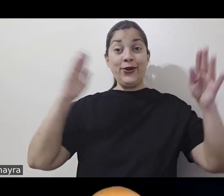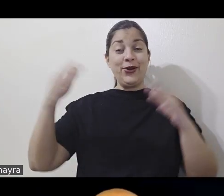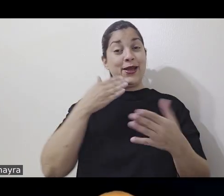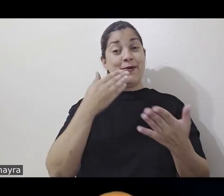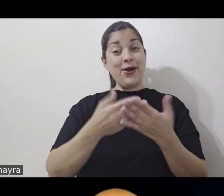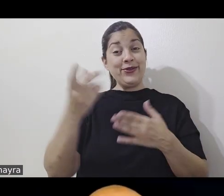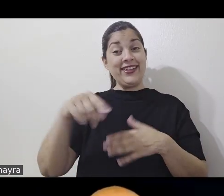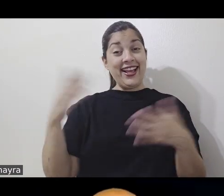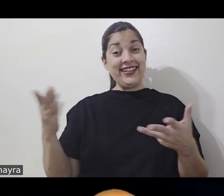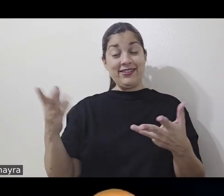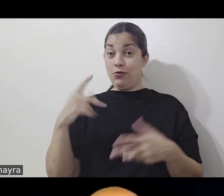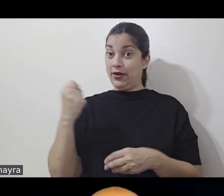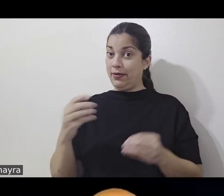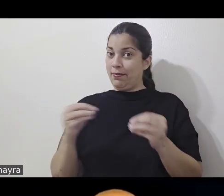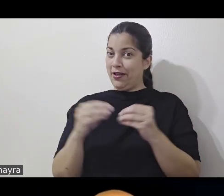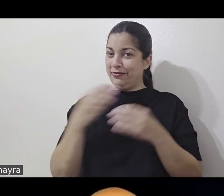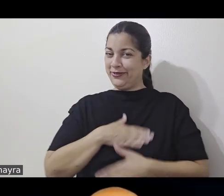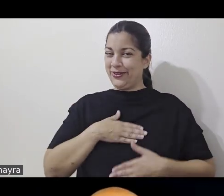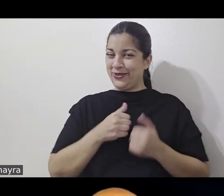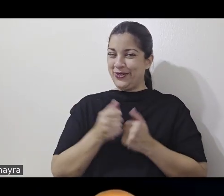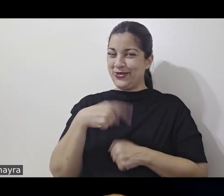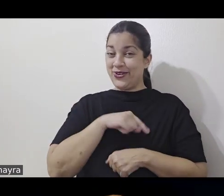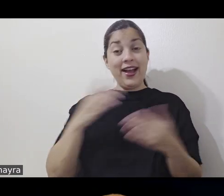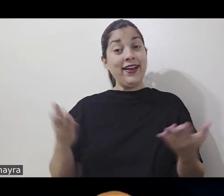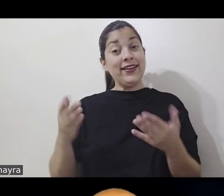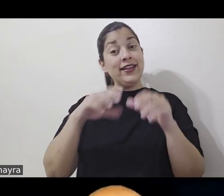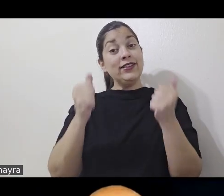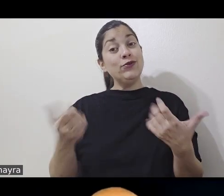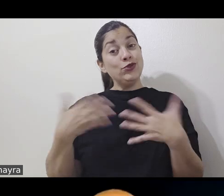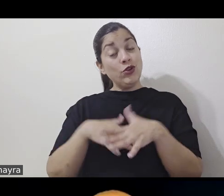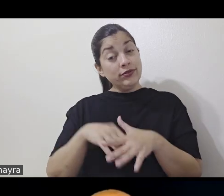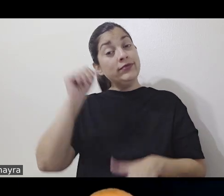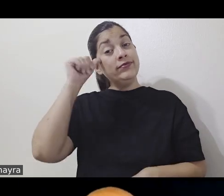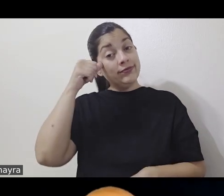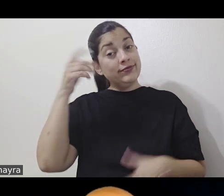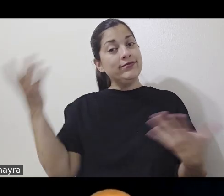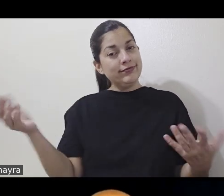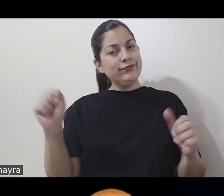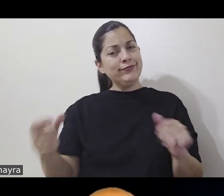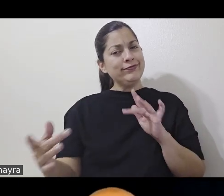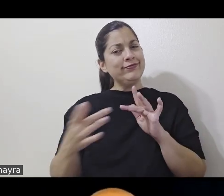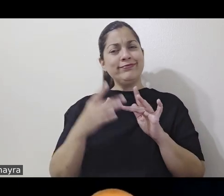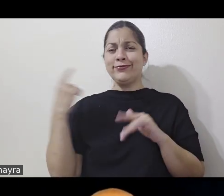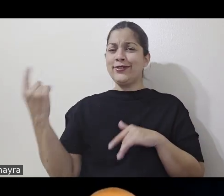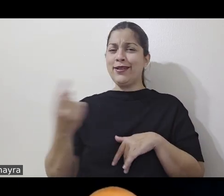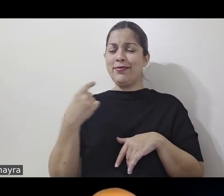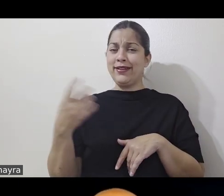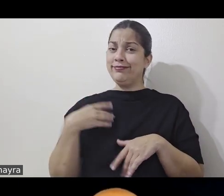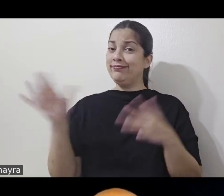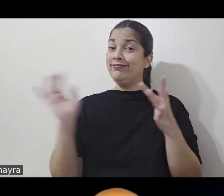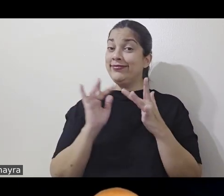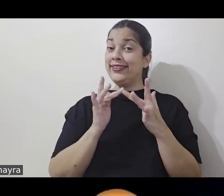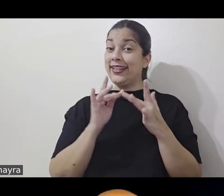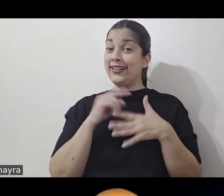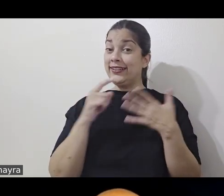tenerles aquí un martes más disfrutando con nosotros aquí en Arte Fusión. Y les recuerdo que pueden encontrarnos siempre en nuestras plataformas,